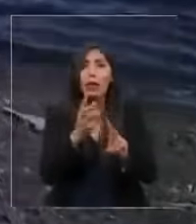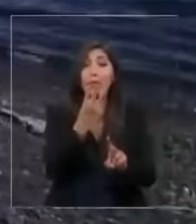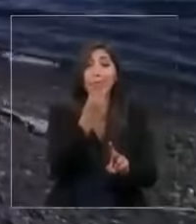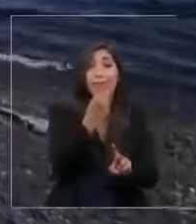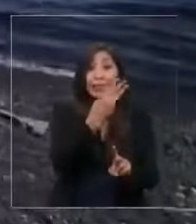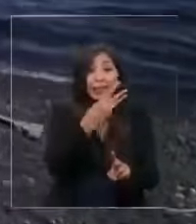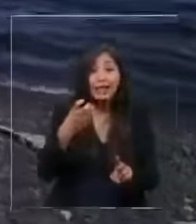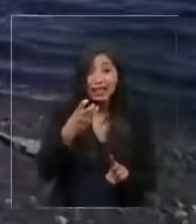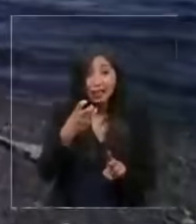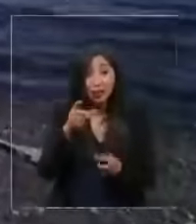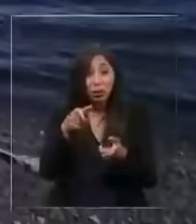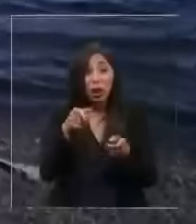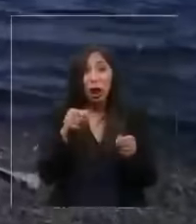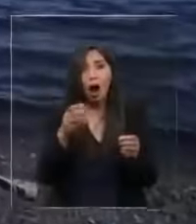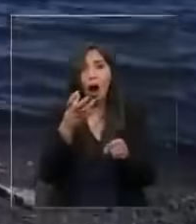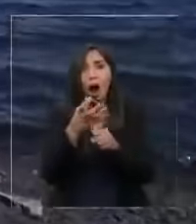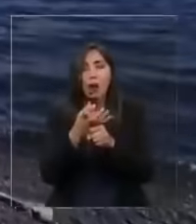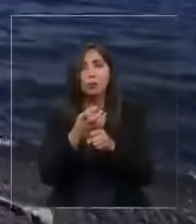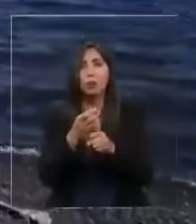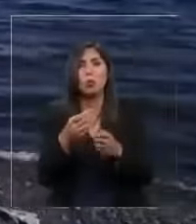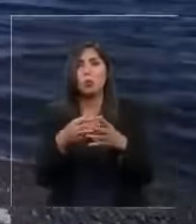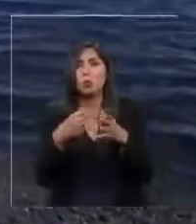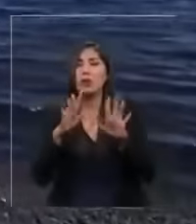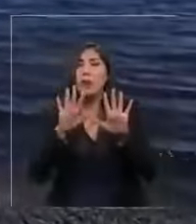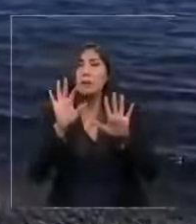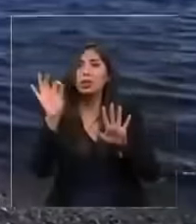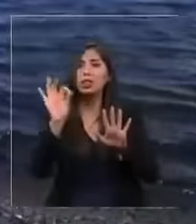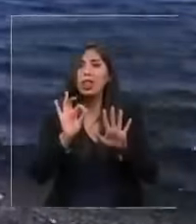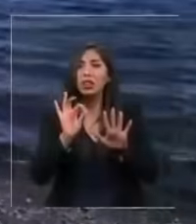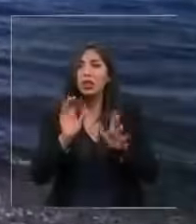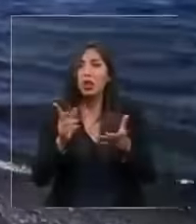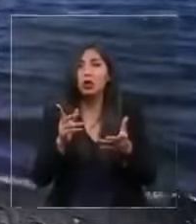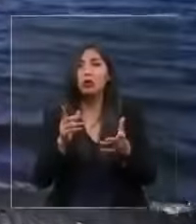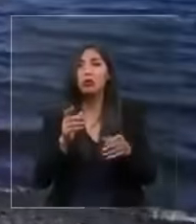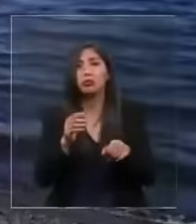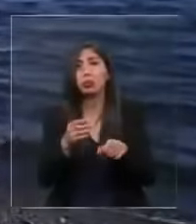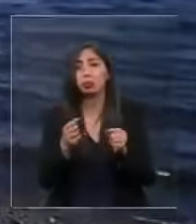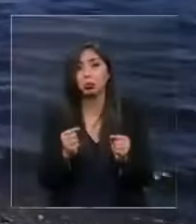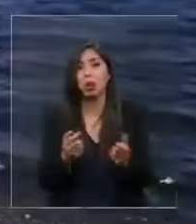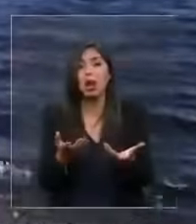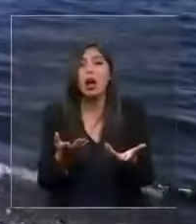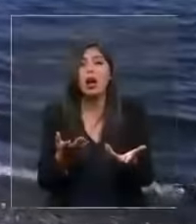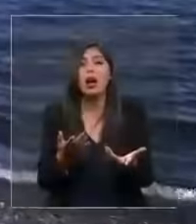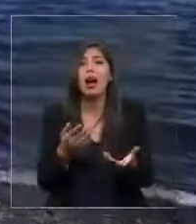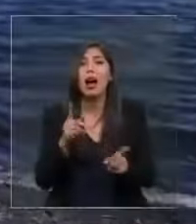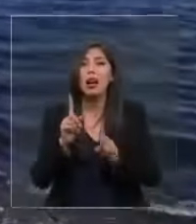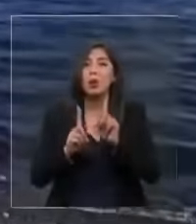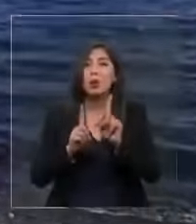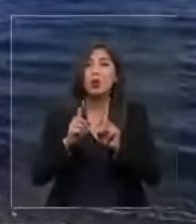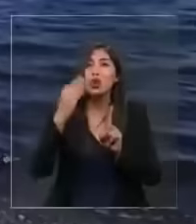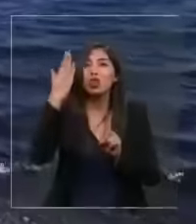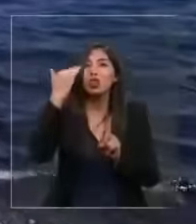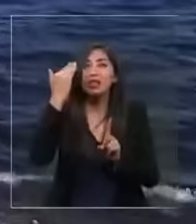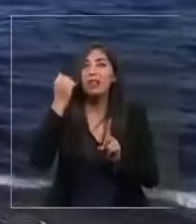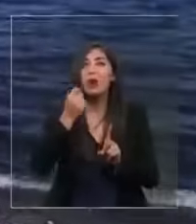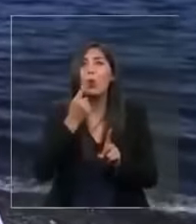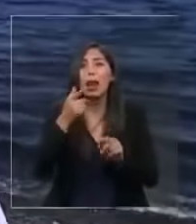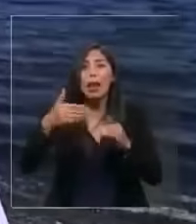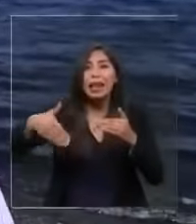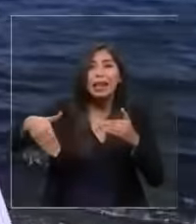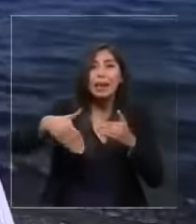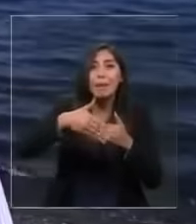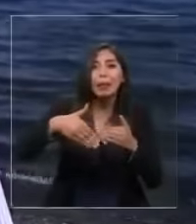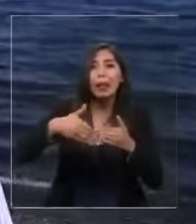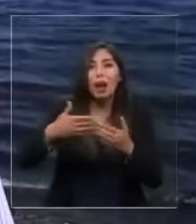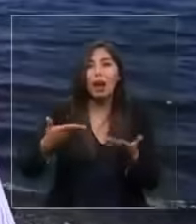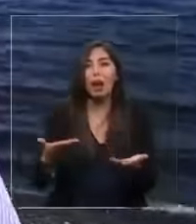el 90% son irregulares? Yo creo que hay dos cosas que pasan. Uno, muchas veces no se han fijado las líneas de playa. No se sabe dónde están los límites de los terrenos.